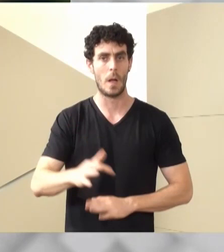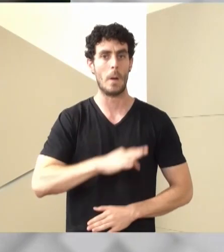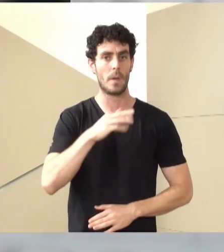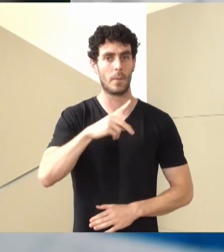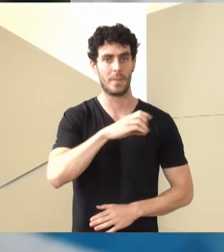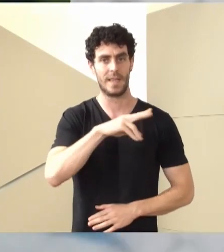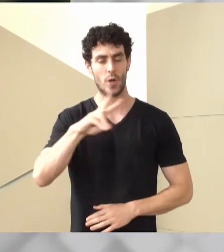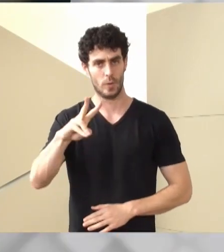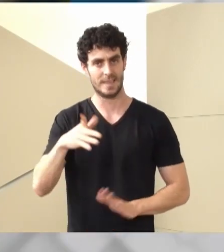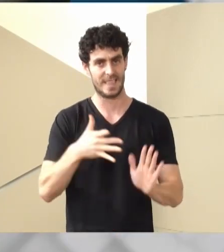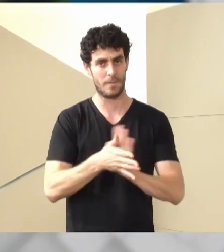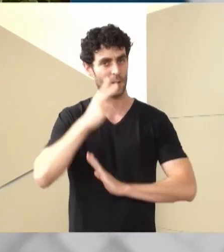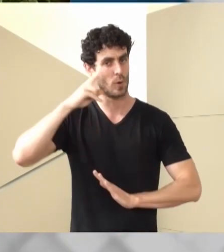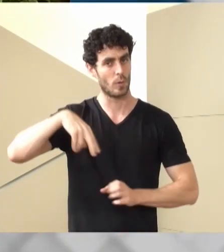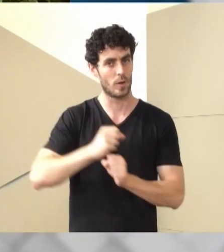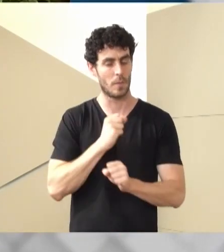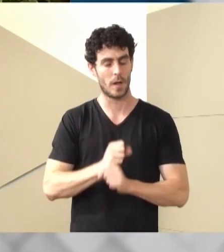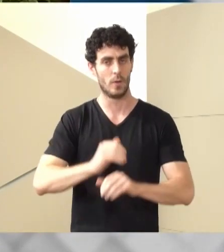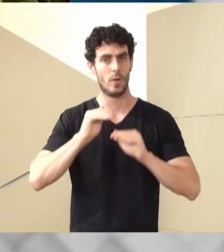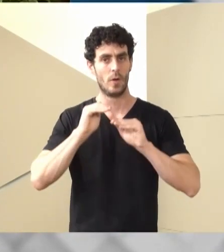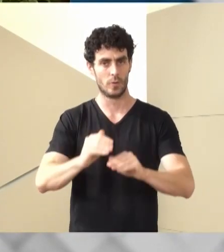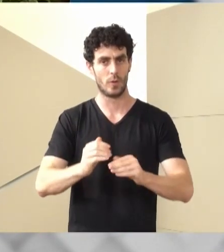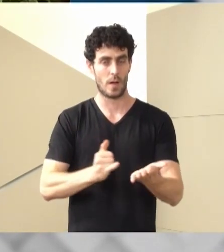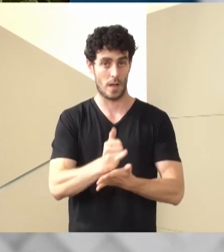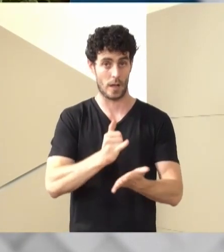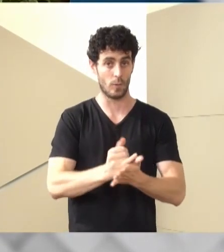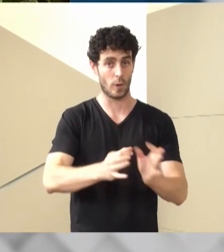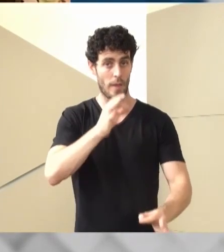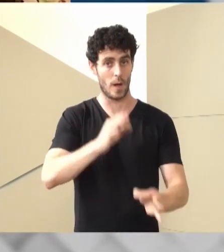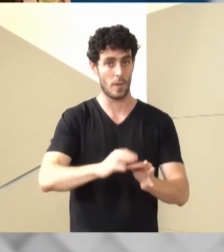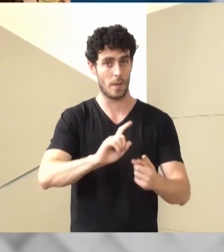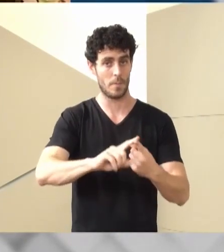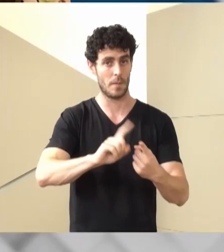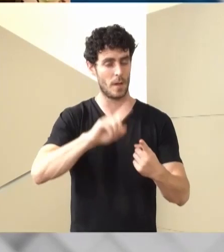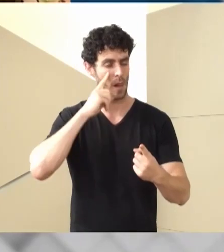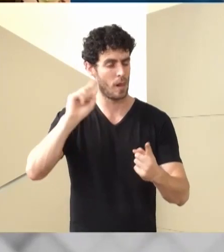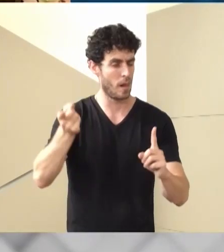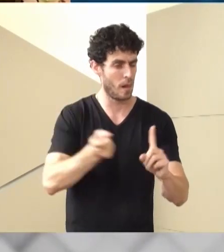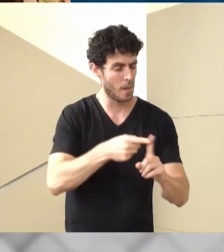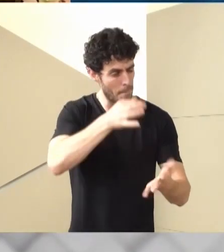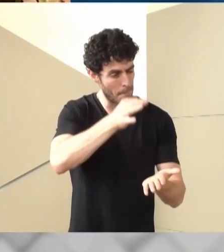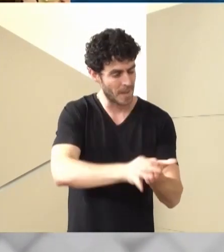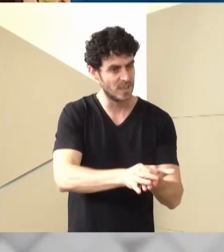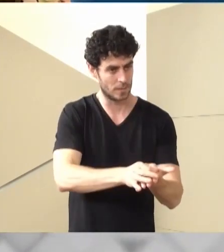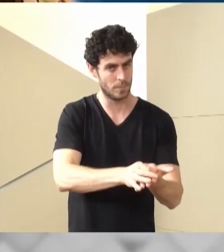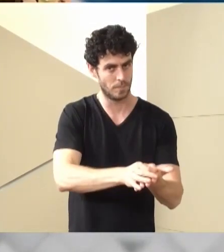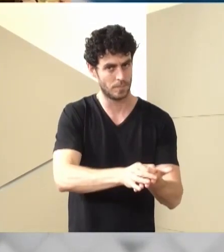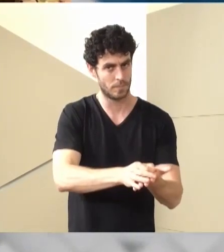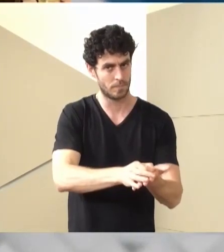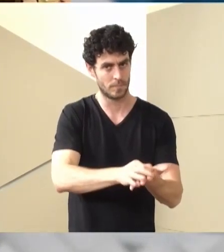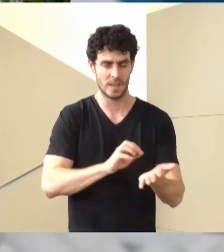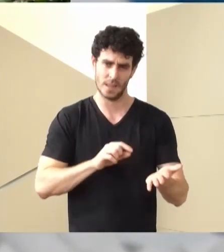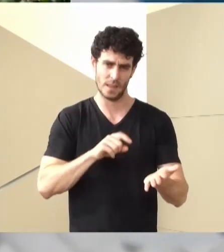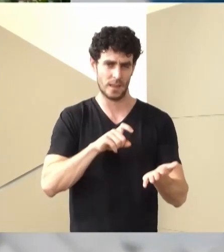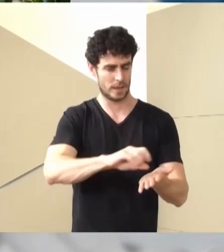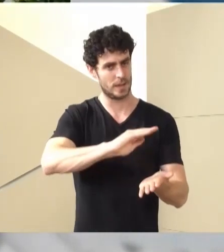son un reconocimiento a su labor. A los viticultores que primero detectan la aparición del mildiu, un hongo dañino para sus